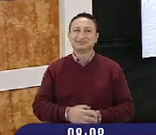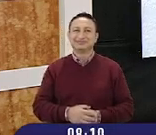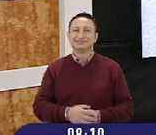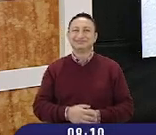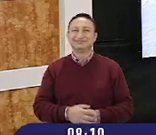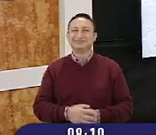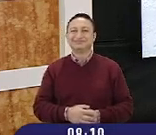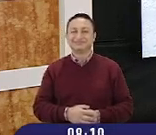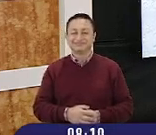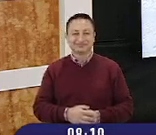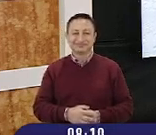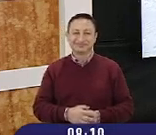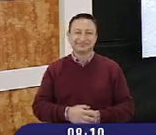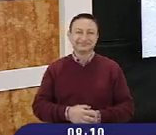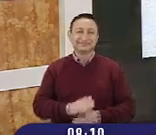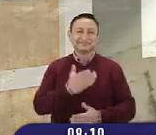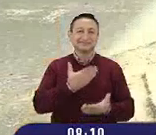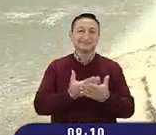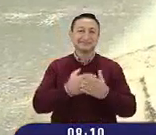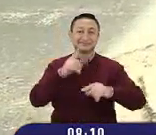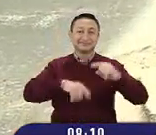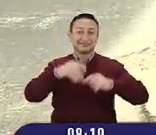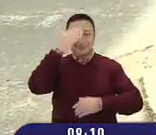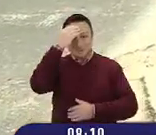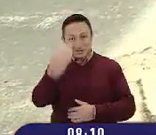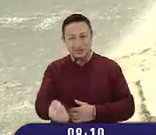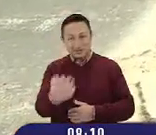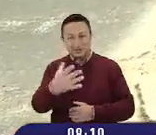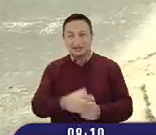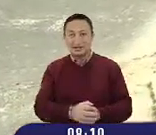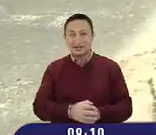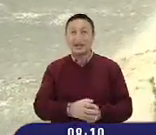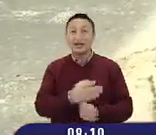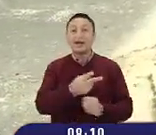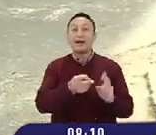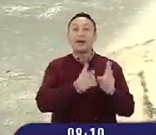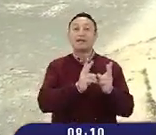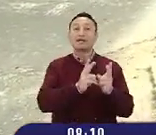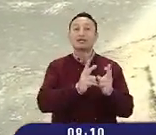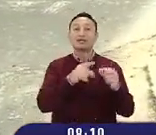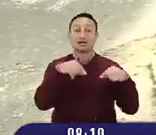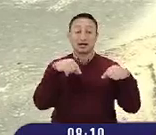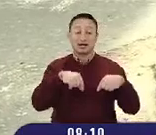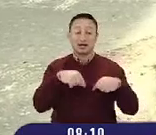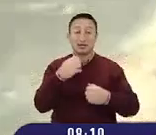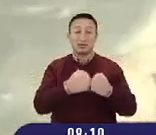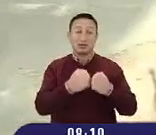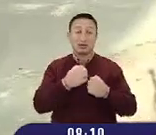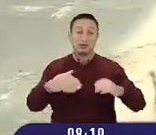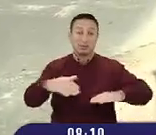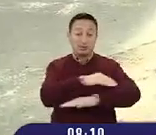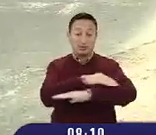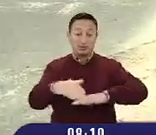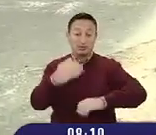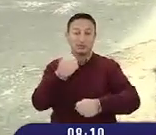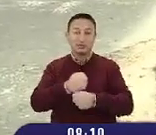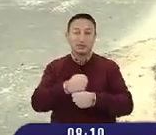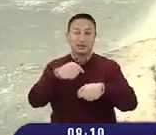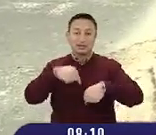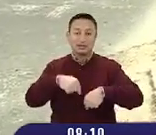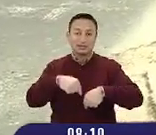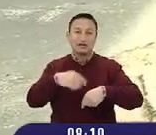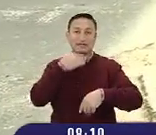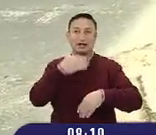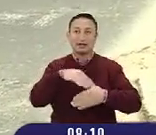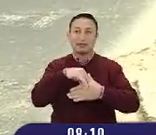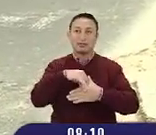Gracias, querido Robert, amigos, buenos días. Bueno, los vecinos nos dicen que este problema acá en la calzada se debe a trabajos inconclusos. Hace